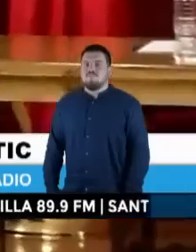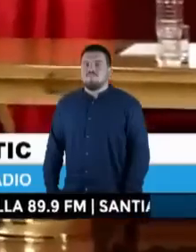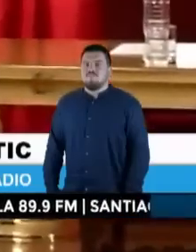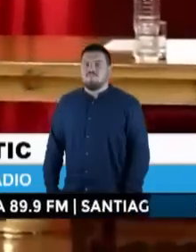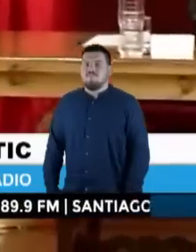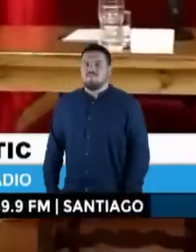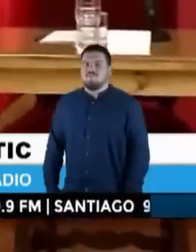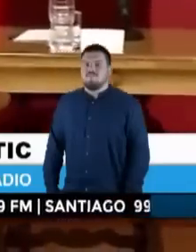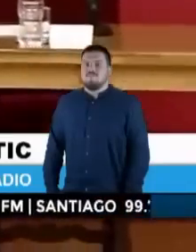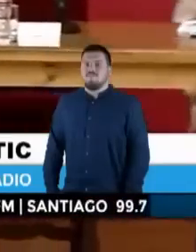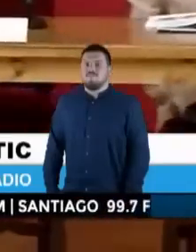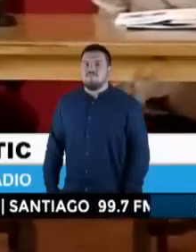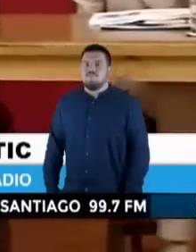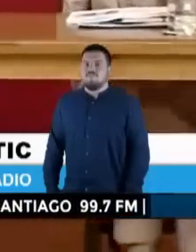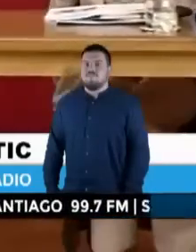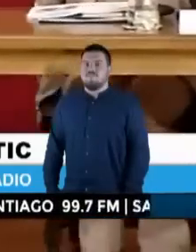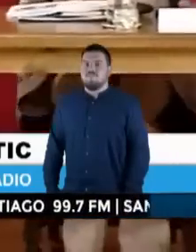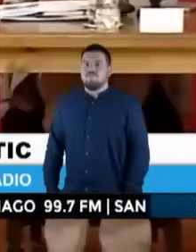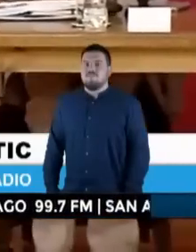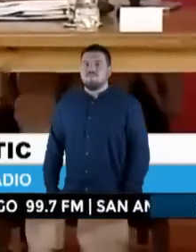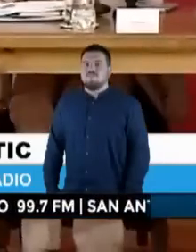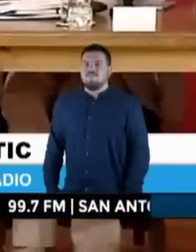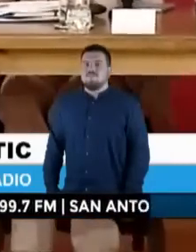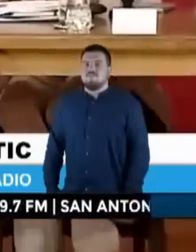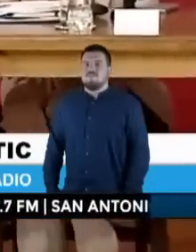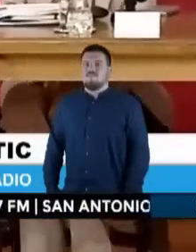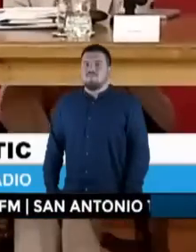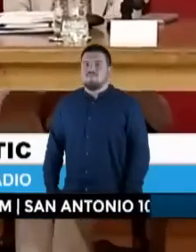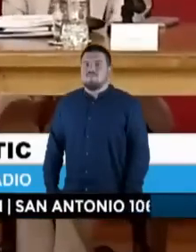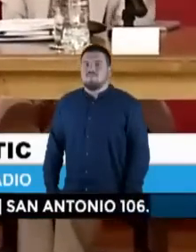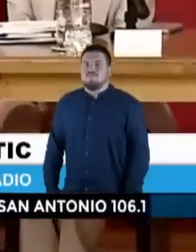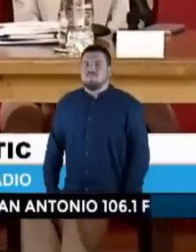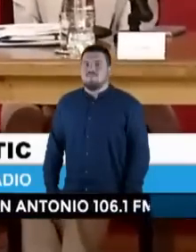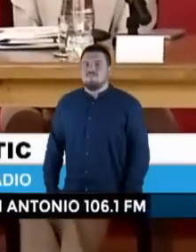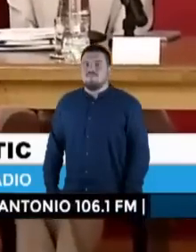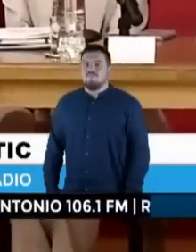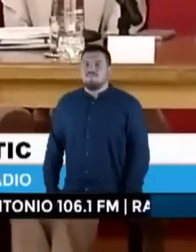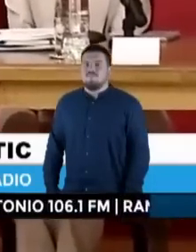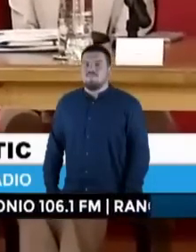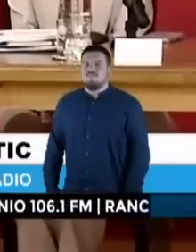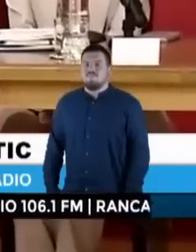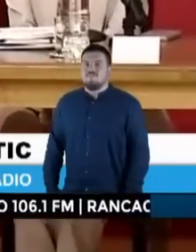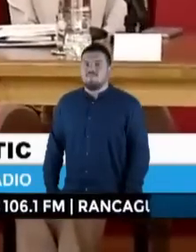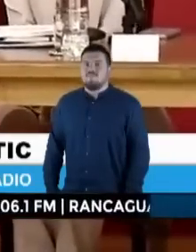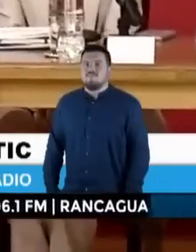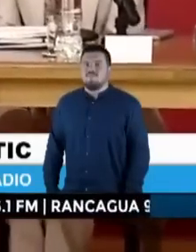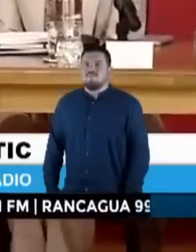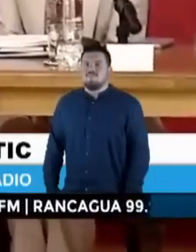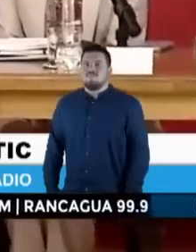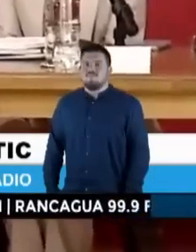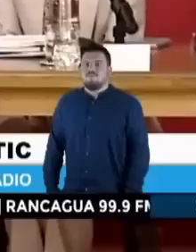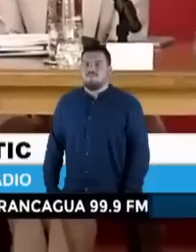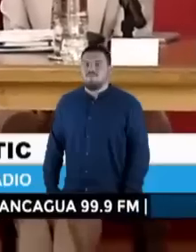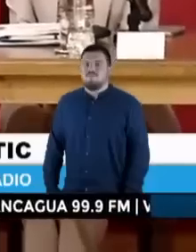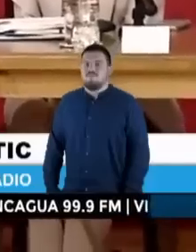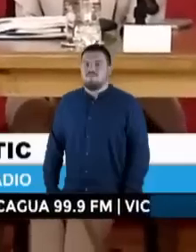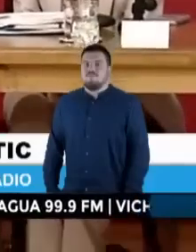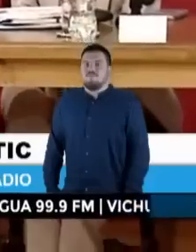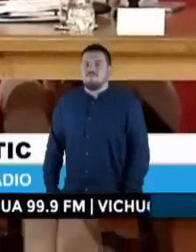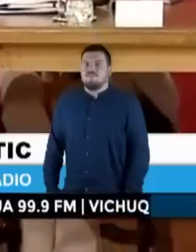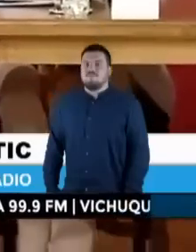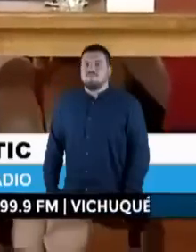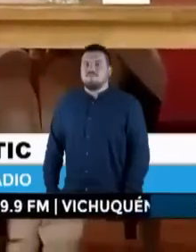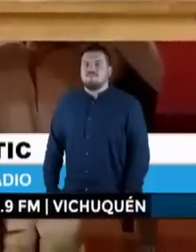experiencia previa o por lo menos en un cargo tan importante como ese. Por eso también se habla al interior del socialismo democrático que quieren